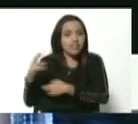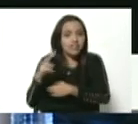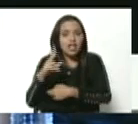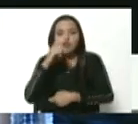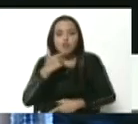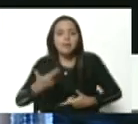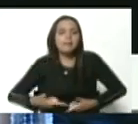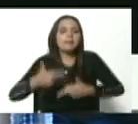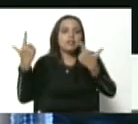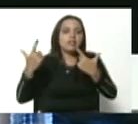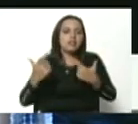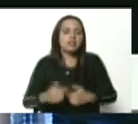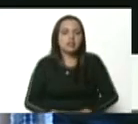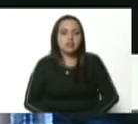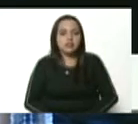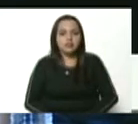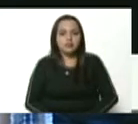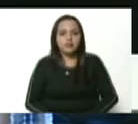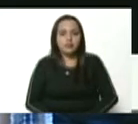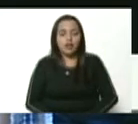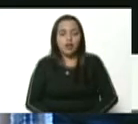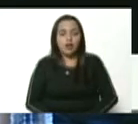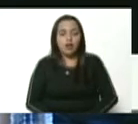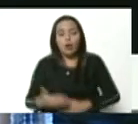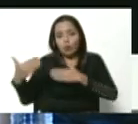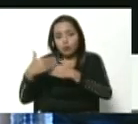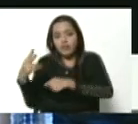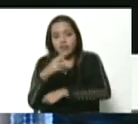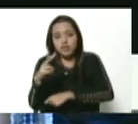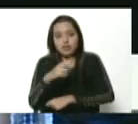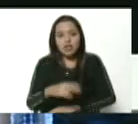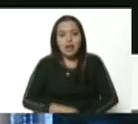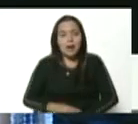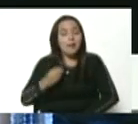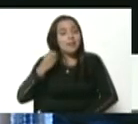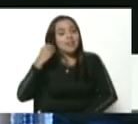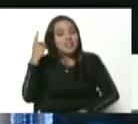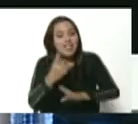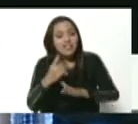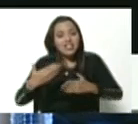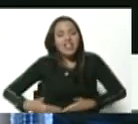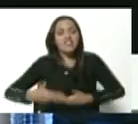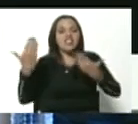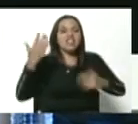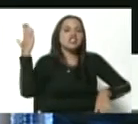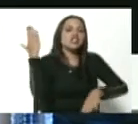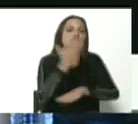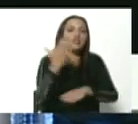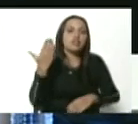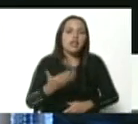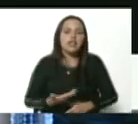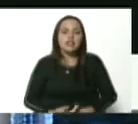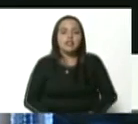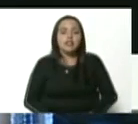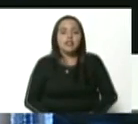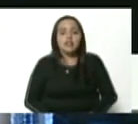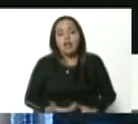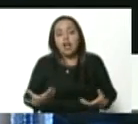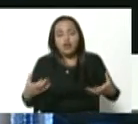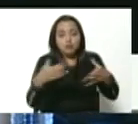emergencia nacional relativa a Venezuela, reconsiderar y levantar las sanciones impuestas al sector público